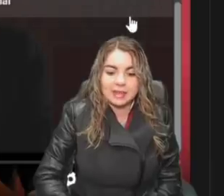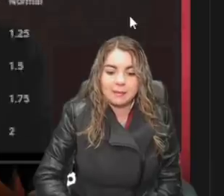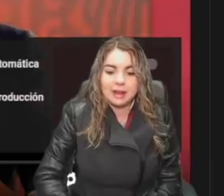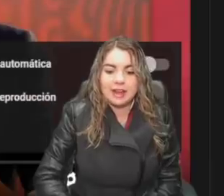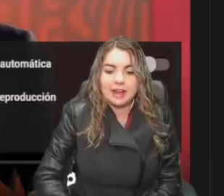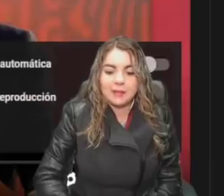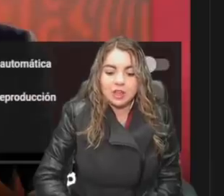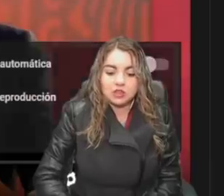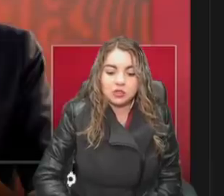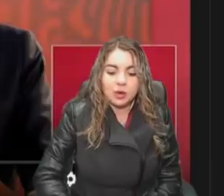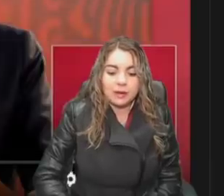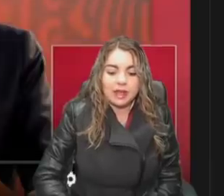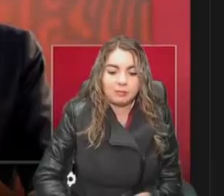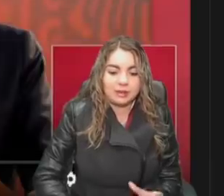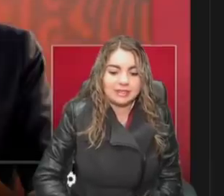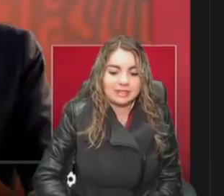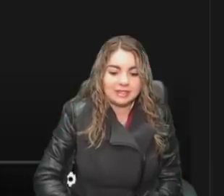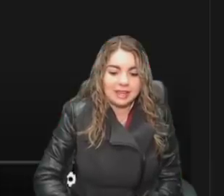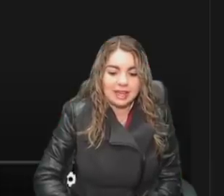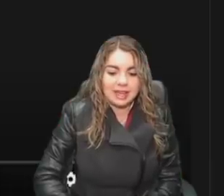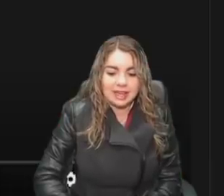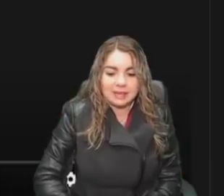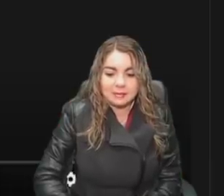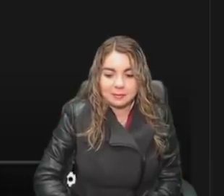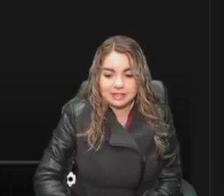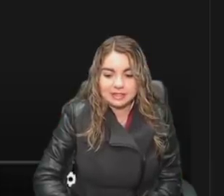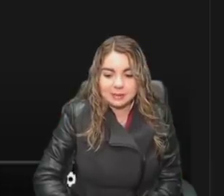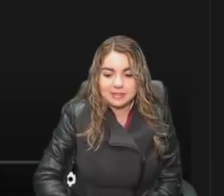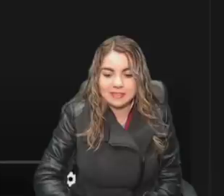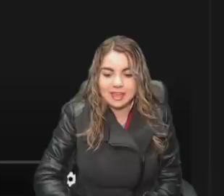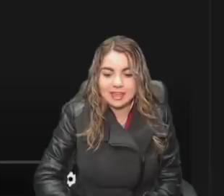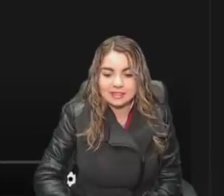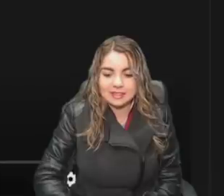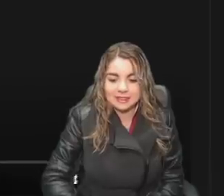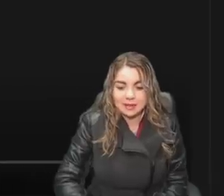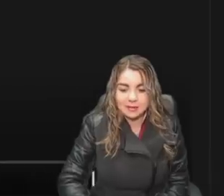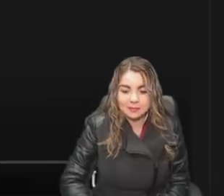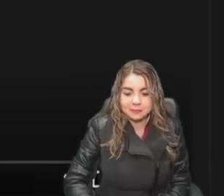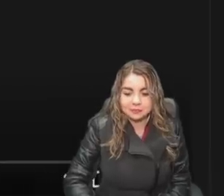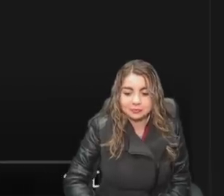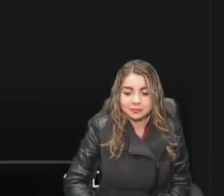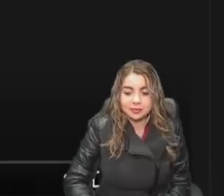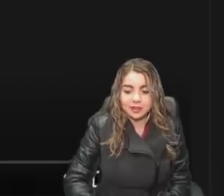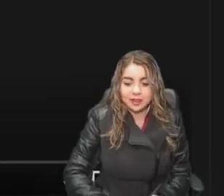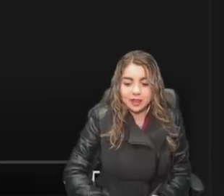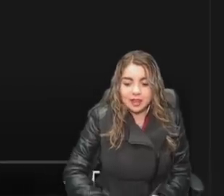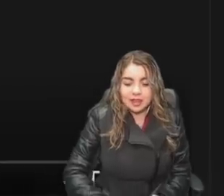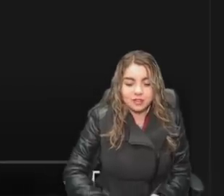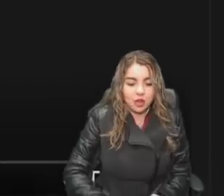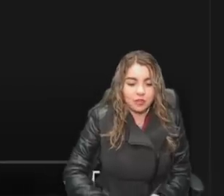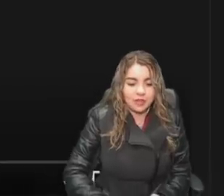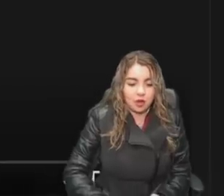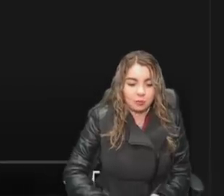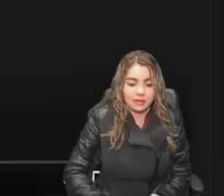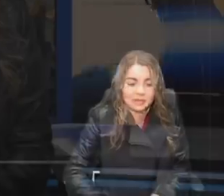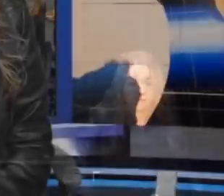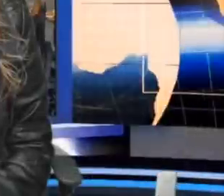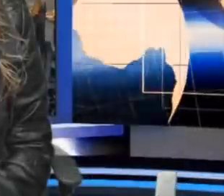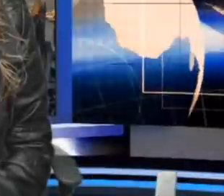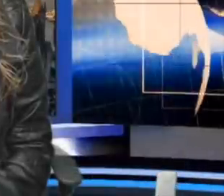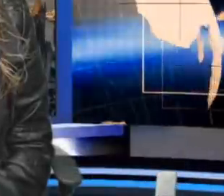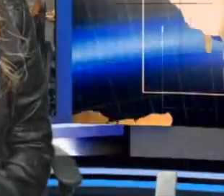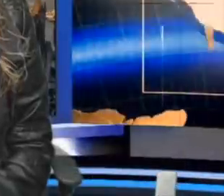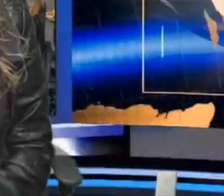de esta manera sobre pues precisamente este tema, en donde, como ya